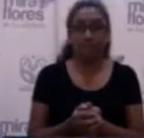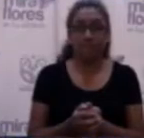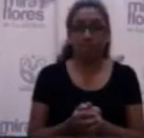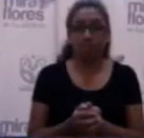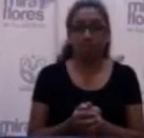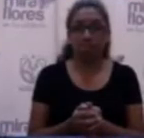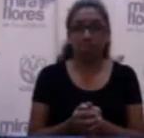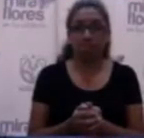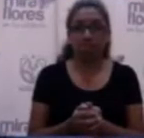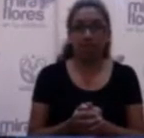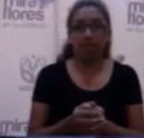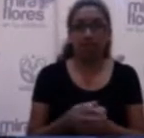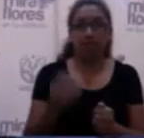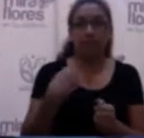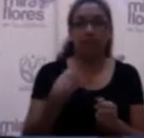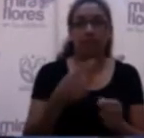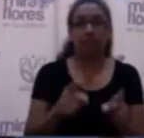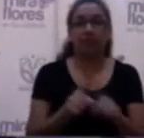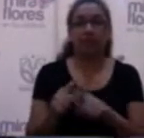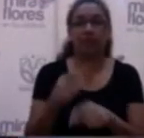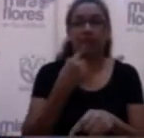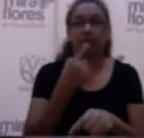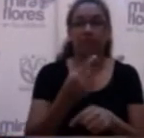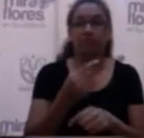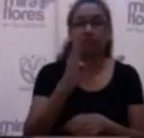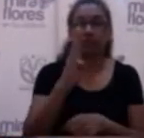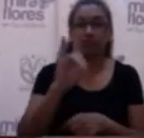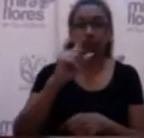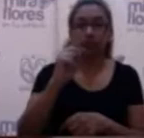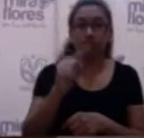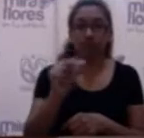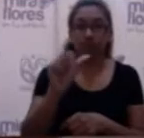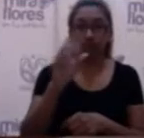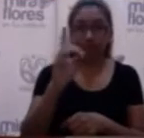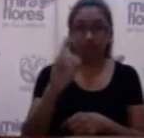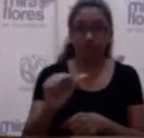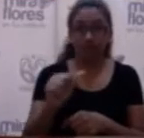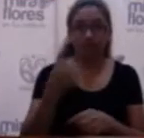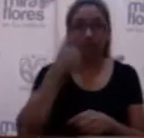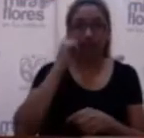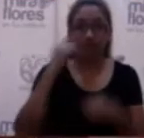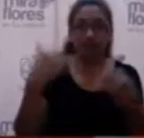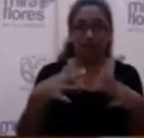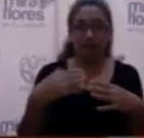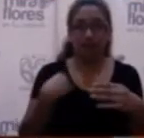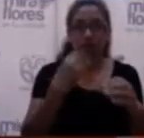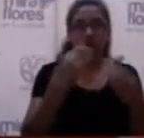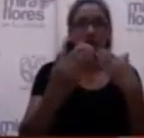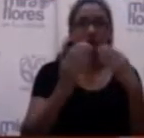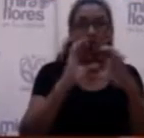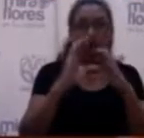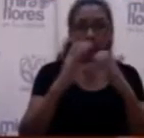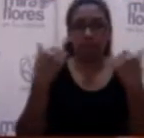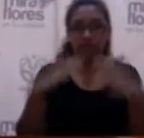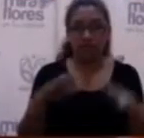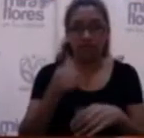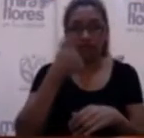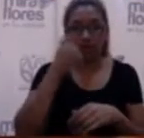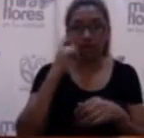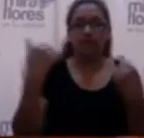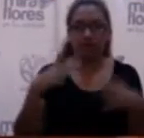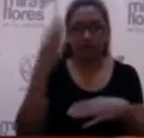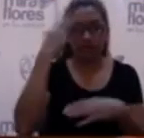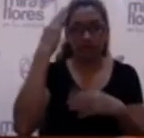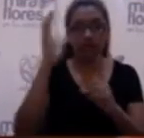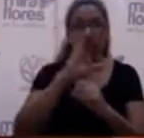Adelante, por favor, sí, señor Tuesta. Como bien lo menciona el señor Abusada, ayer estábamos coordinando y todos estos temas los consultamos también ya con el